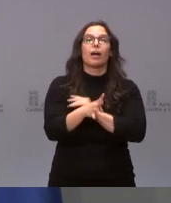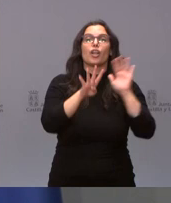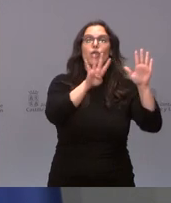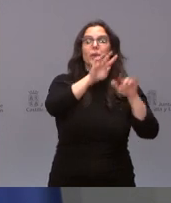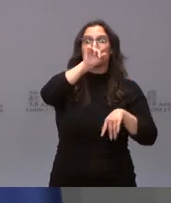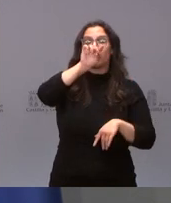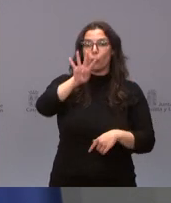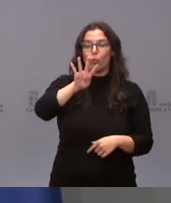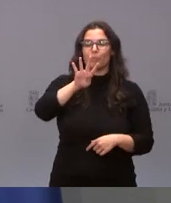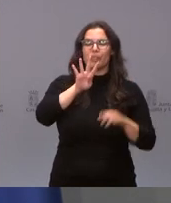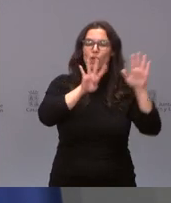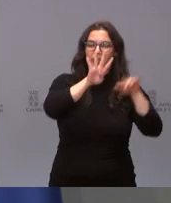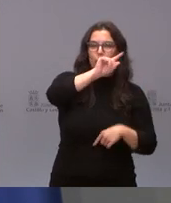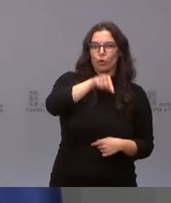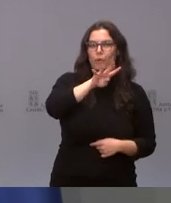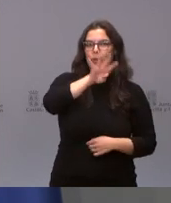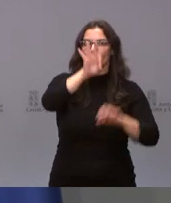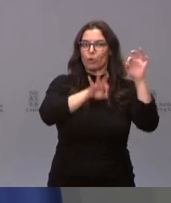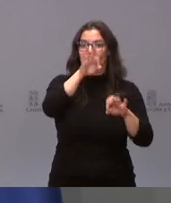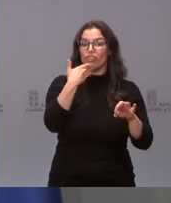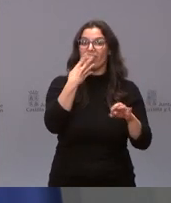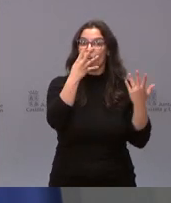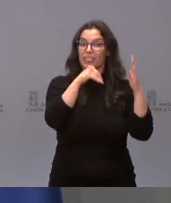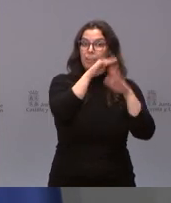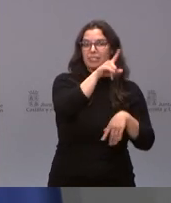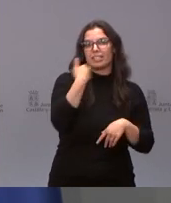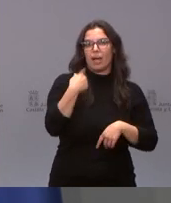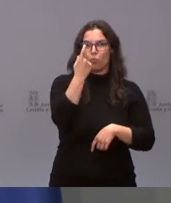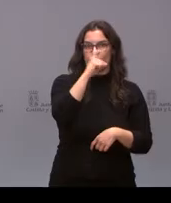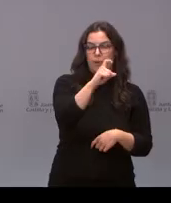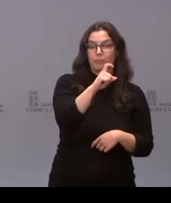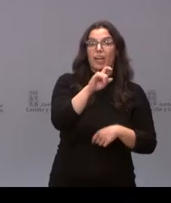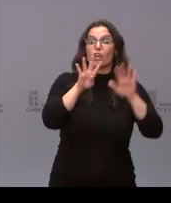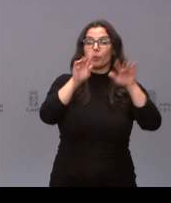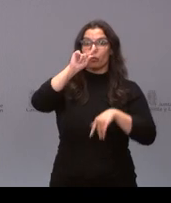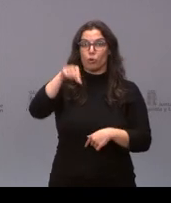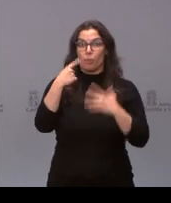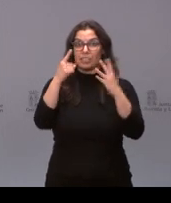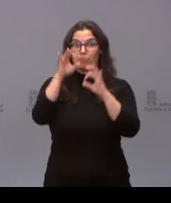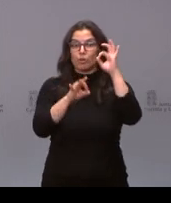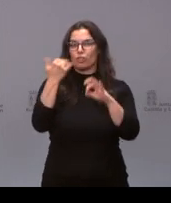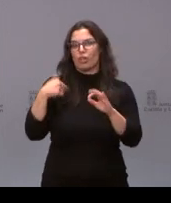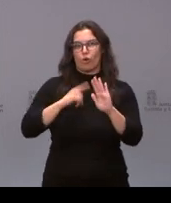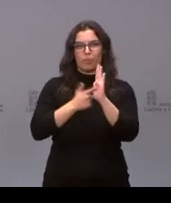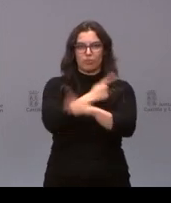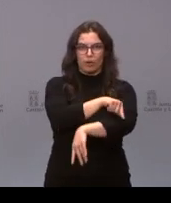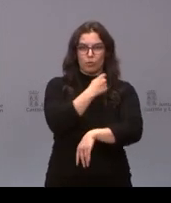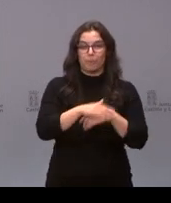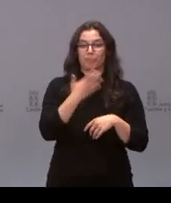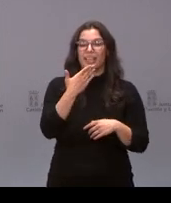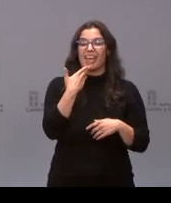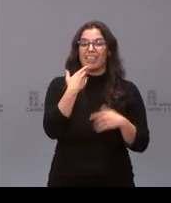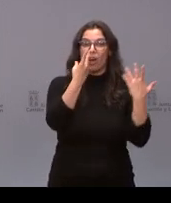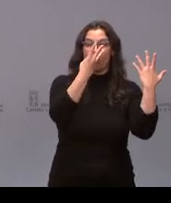los mayores de 90 años posee una dosis y está vacunado al completo el 91 6% en cuanto a personas de